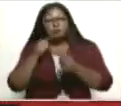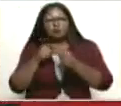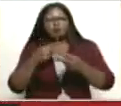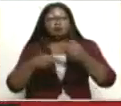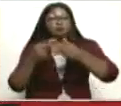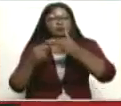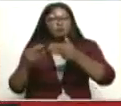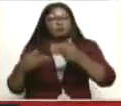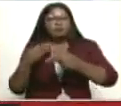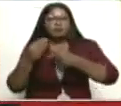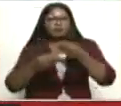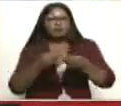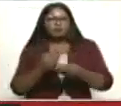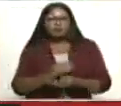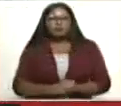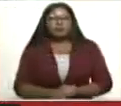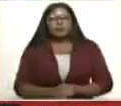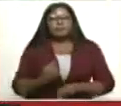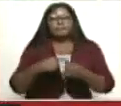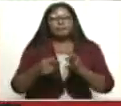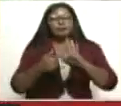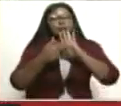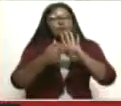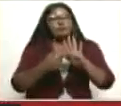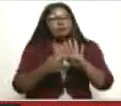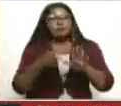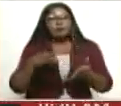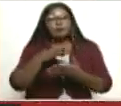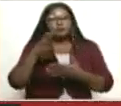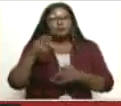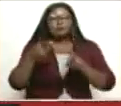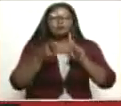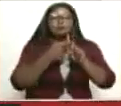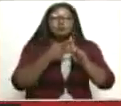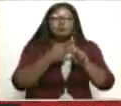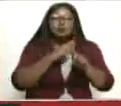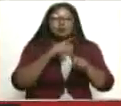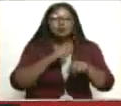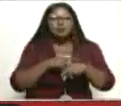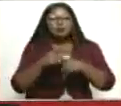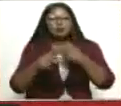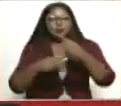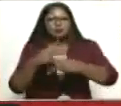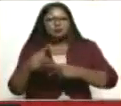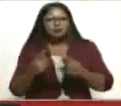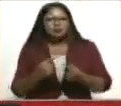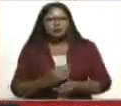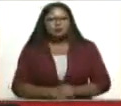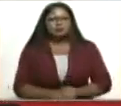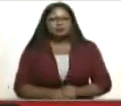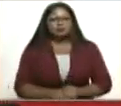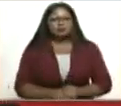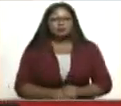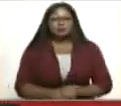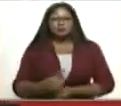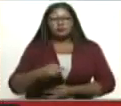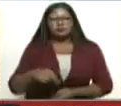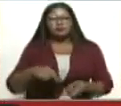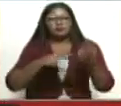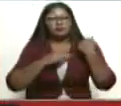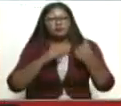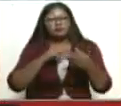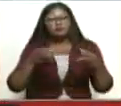constructiva, otro ejemplo del espíritu positivo de esta etapa del proceso. Como representantes de los